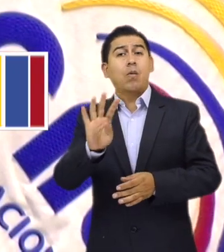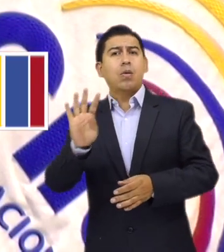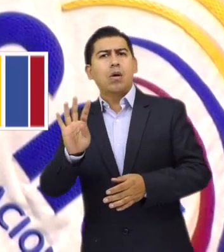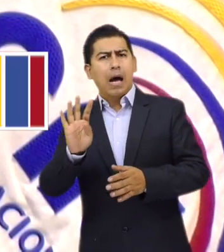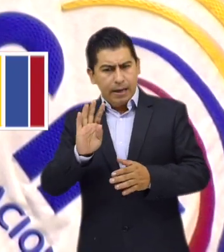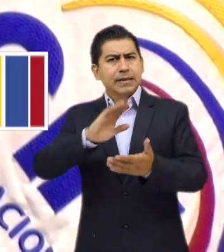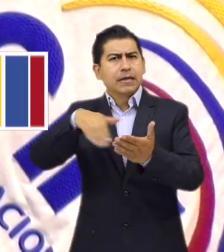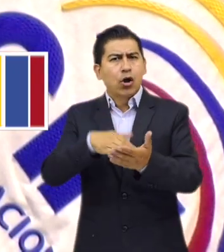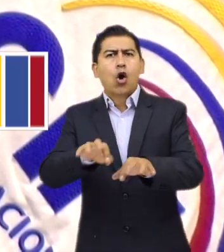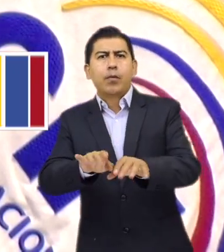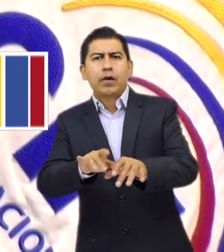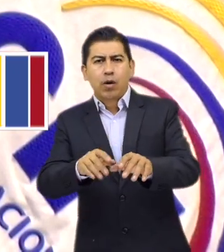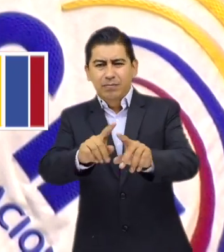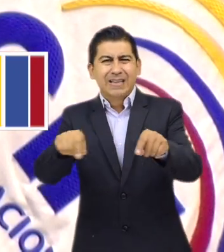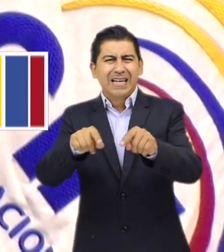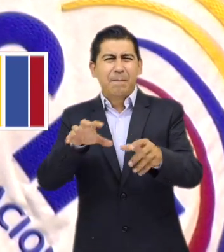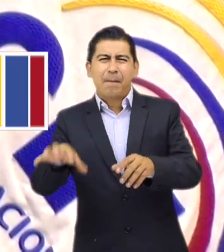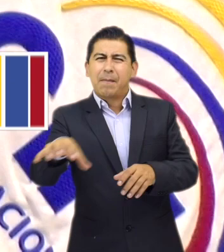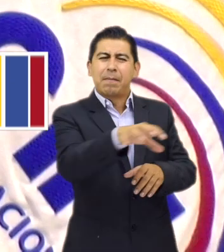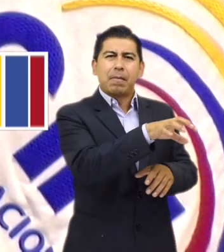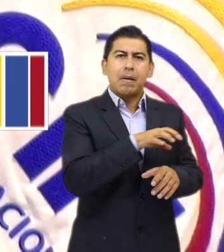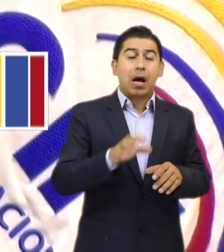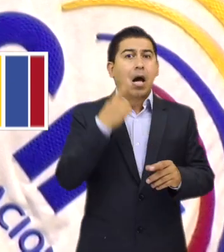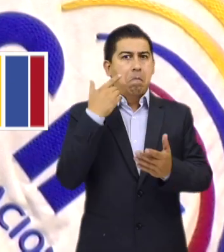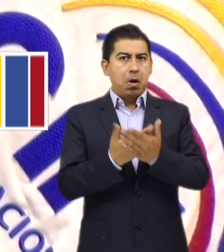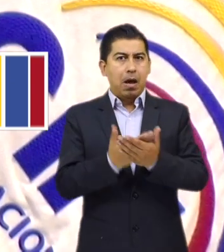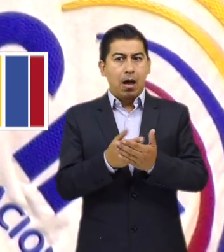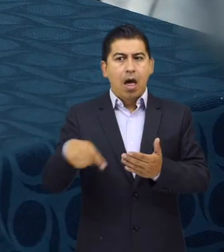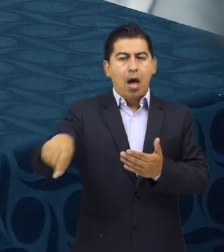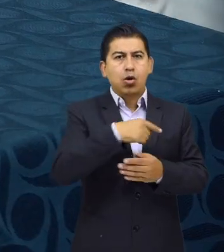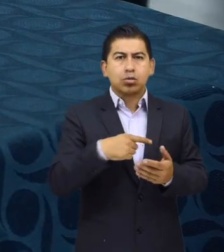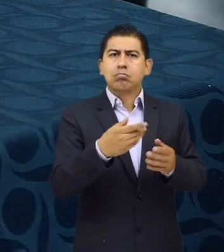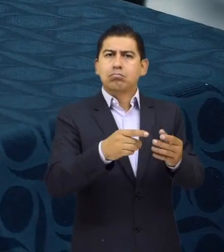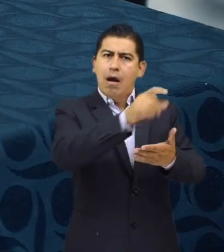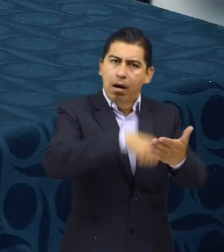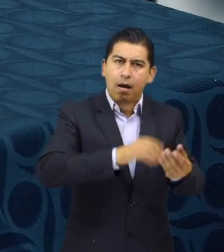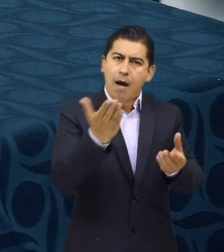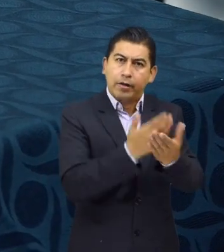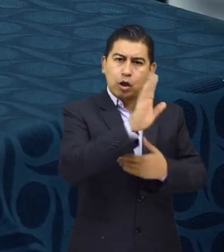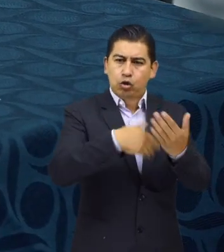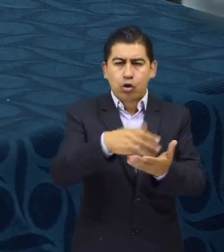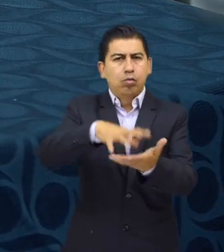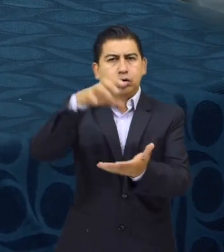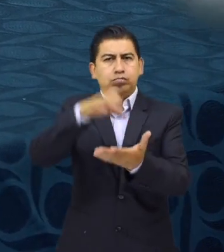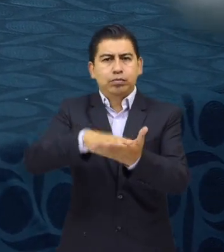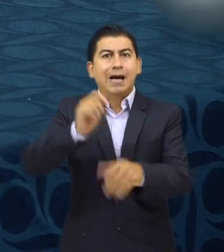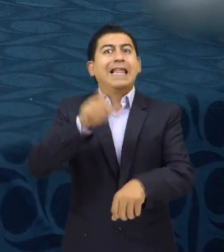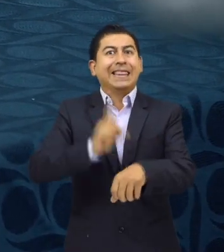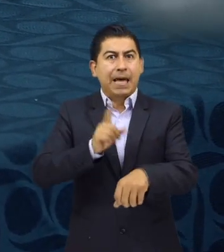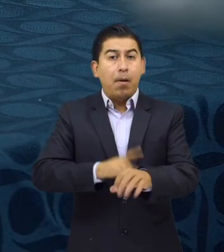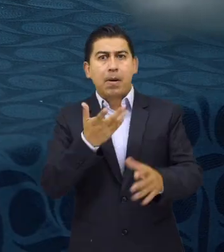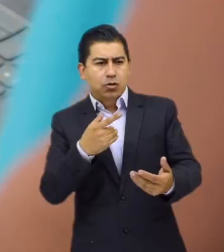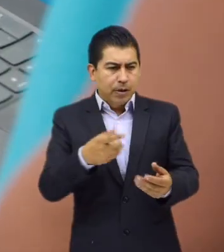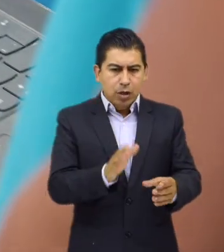1.664 centros de digitalización de actas se pondrán a prueba. Esto nos servirá para también tomar el